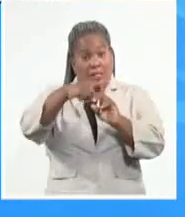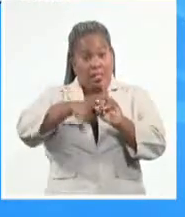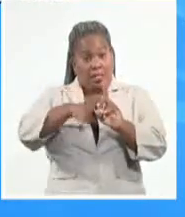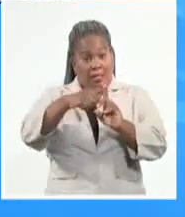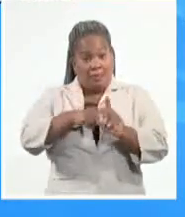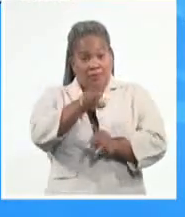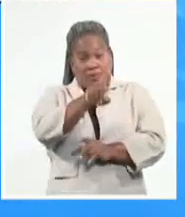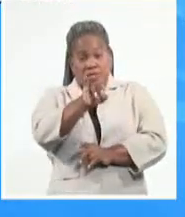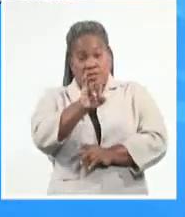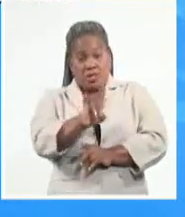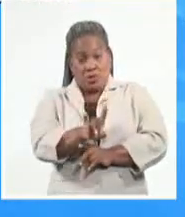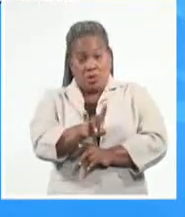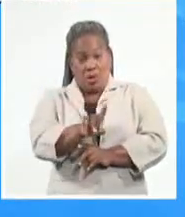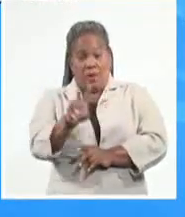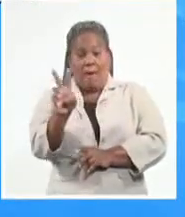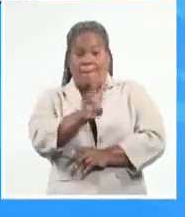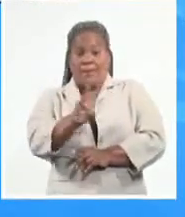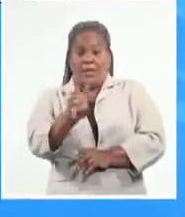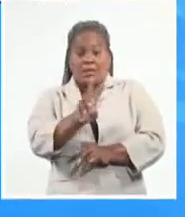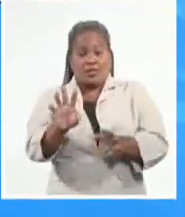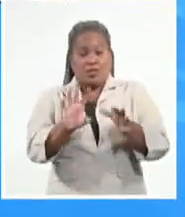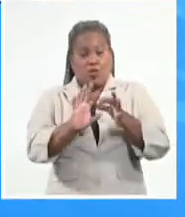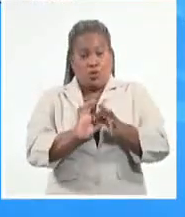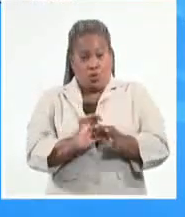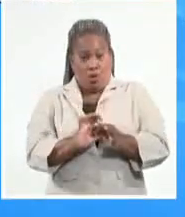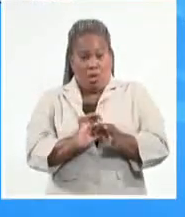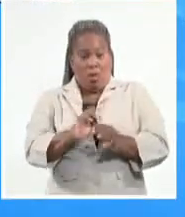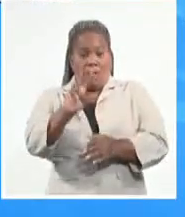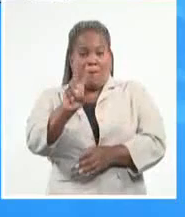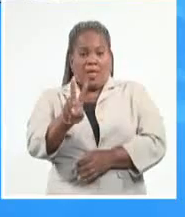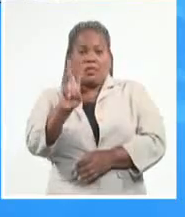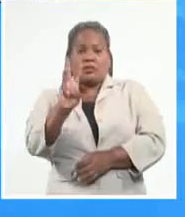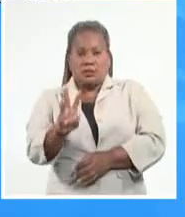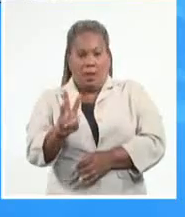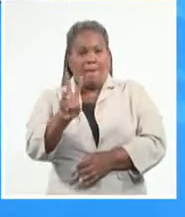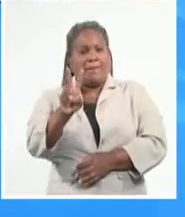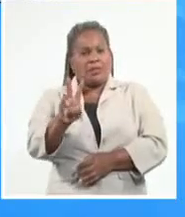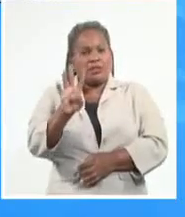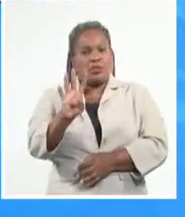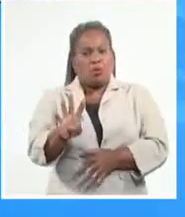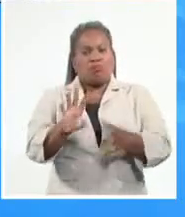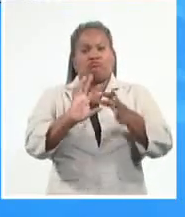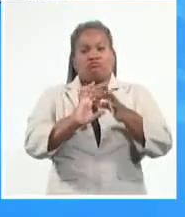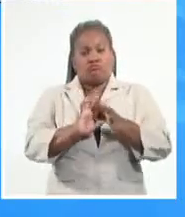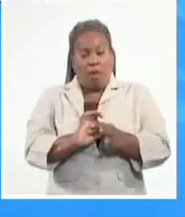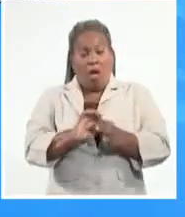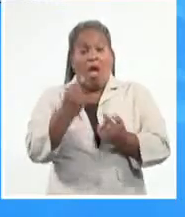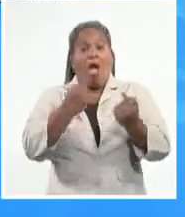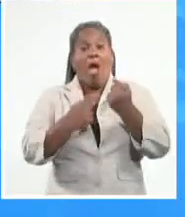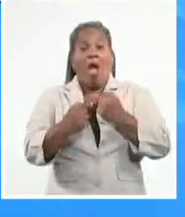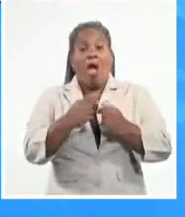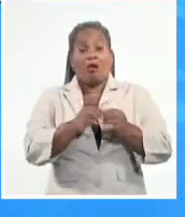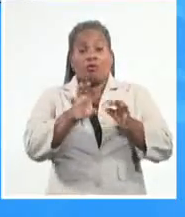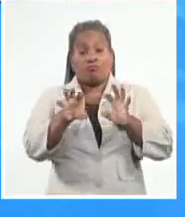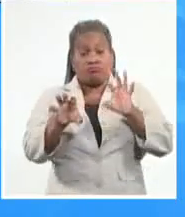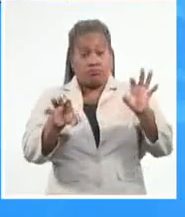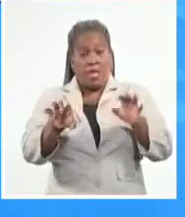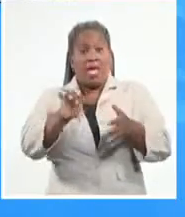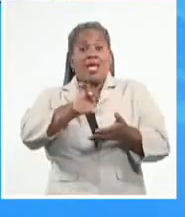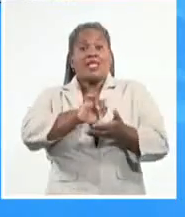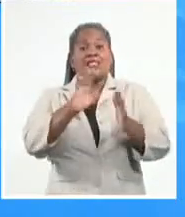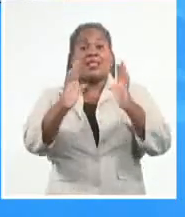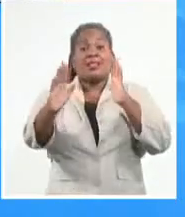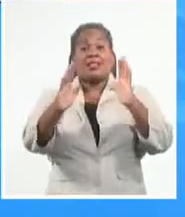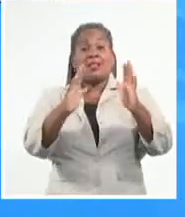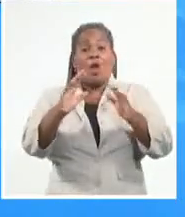los 19-22 grados Celsius hasta 23 y 24 grados en algunas localidades, principalmente de centro y de oriente.